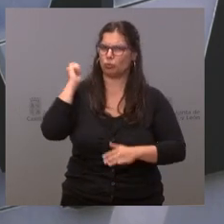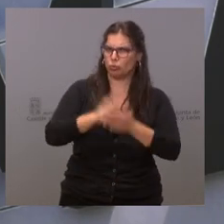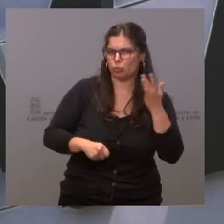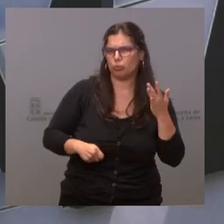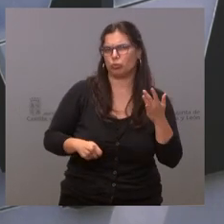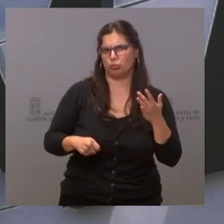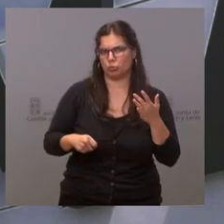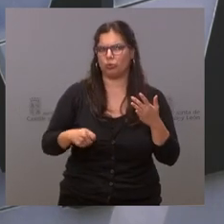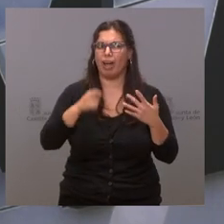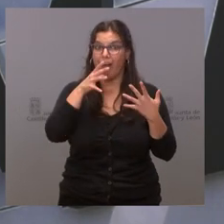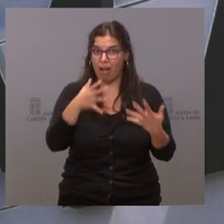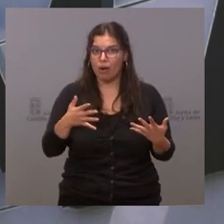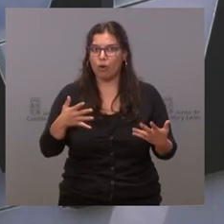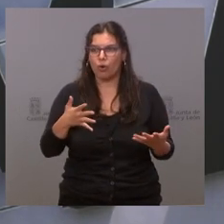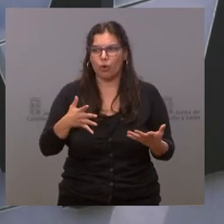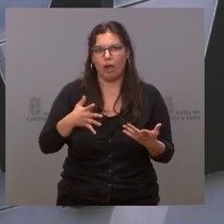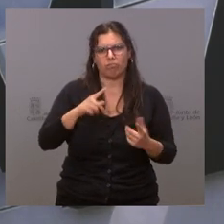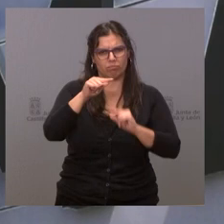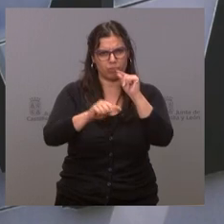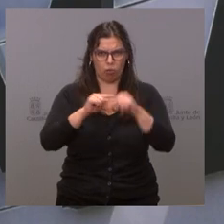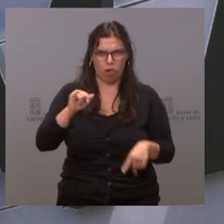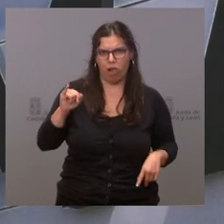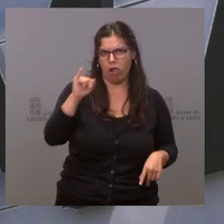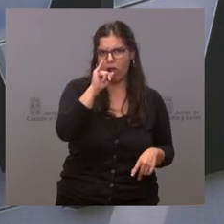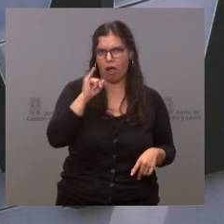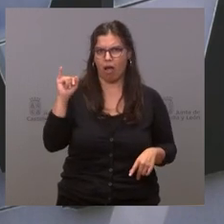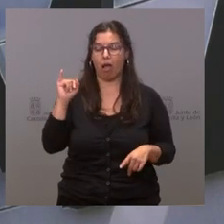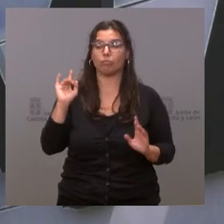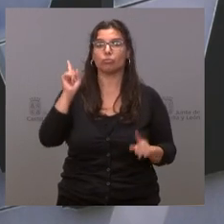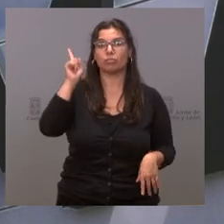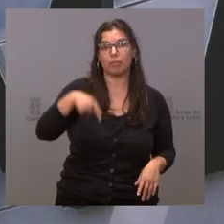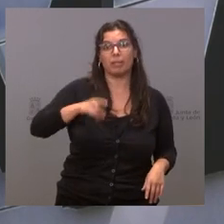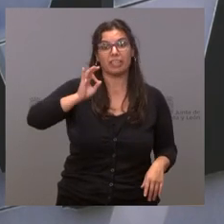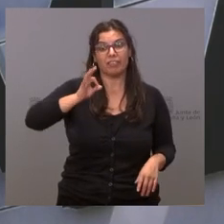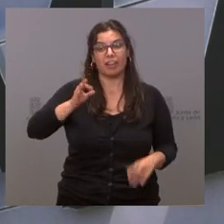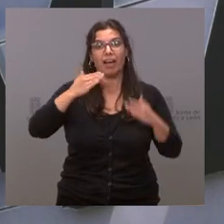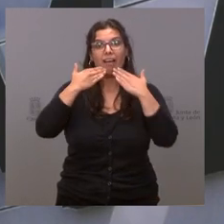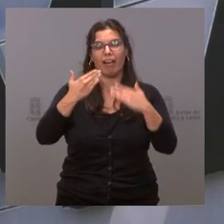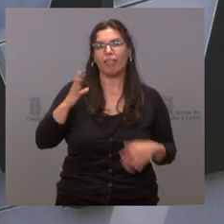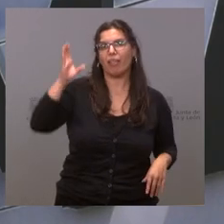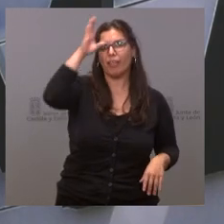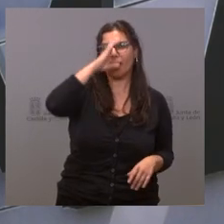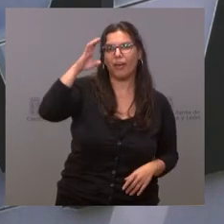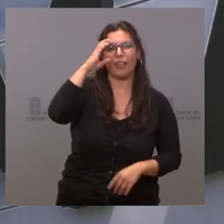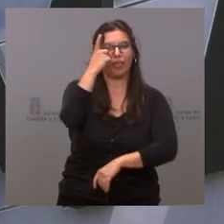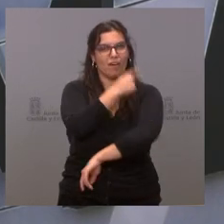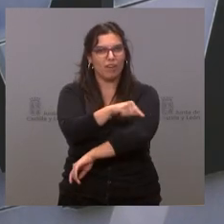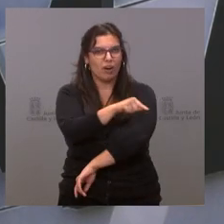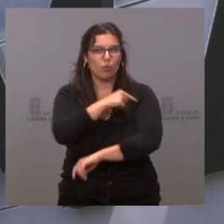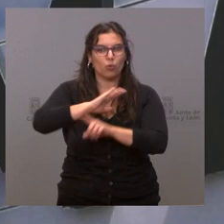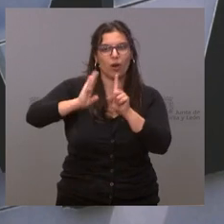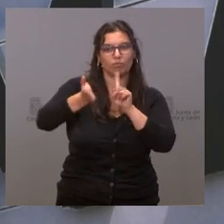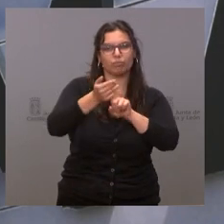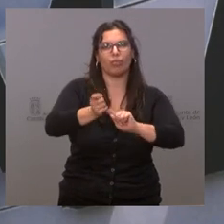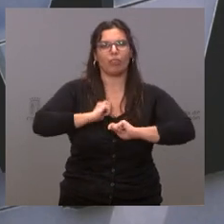todavía el virus está entre nosotros pero no es menos cierto que la ciencia la vacuna nos ha